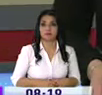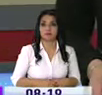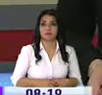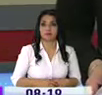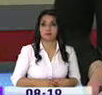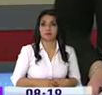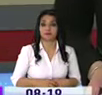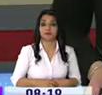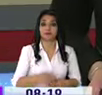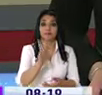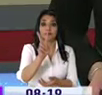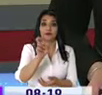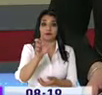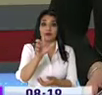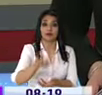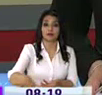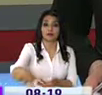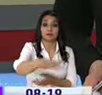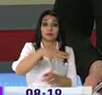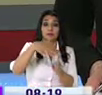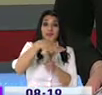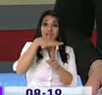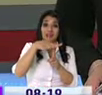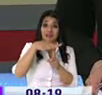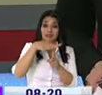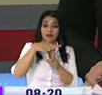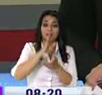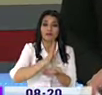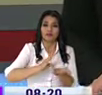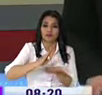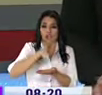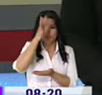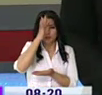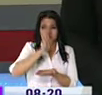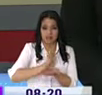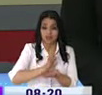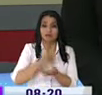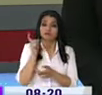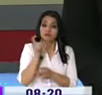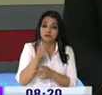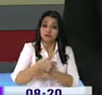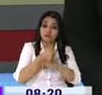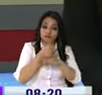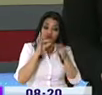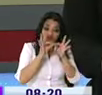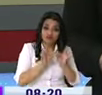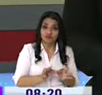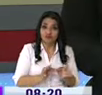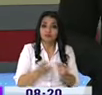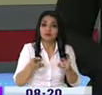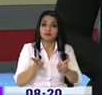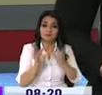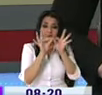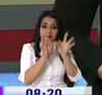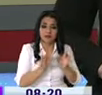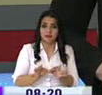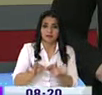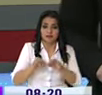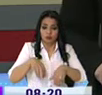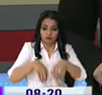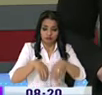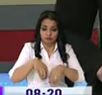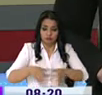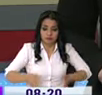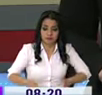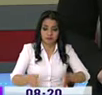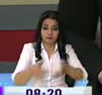Valle de los Chillos, el parque de la Ciudadela Hospitalaria necesita la intervención de las autoridades, además del mantenimiento de los adoquines de la vía principal